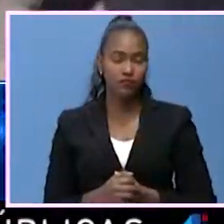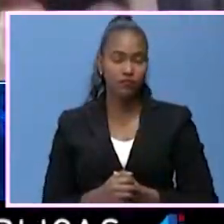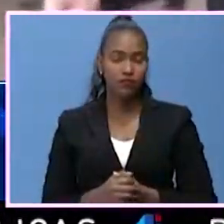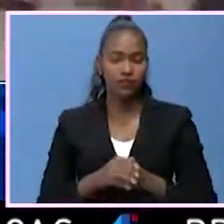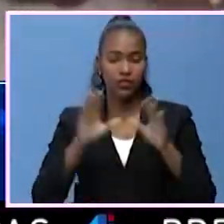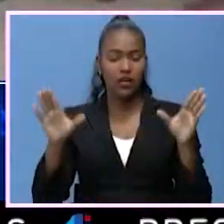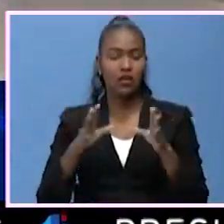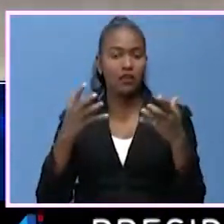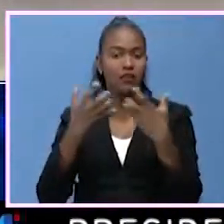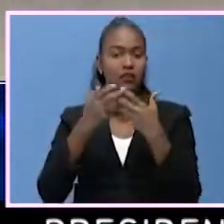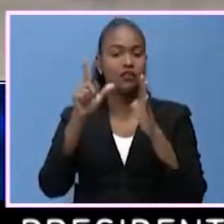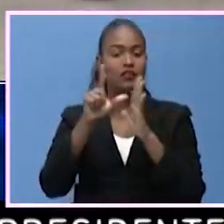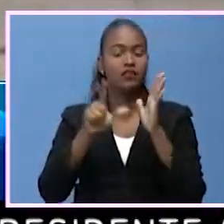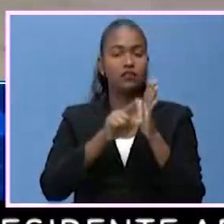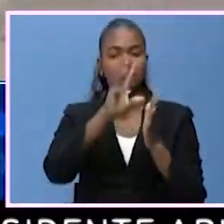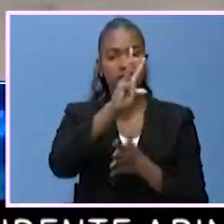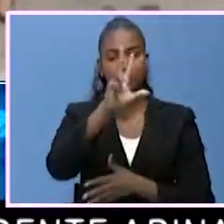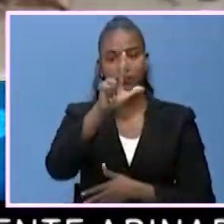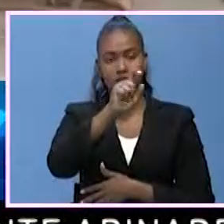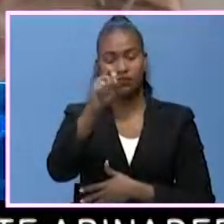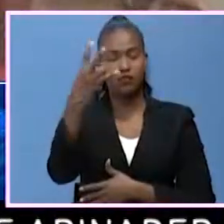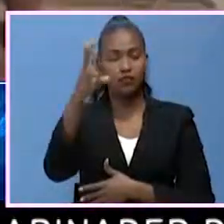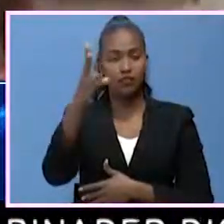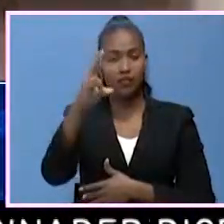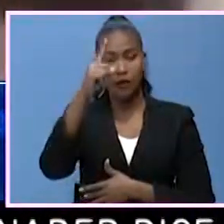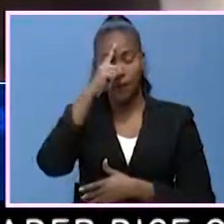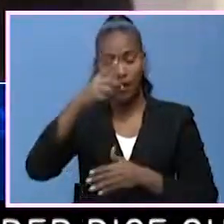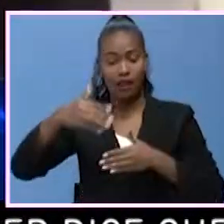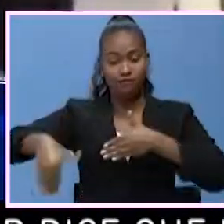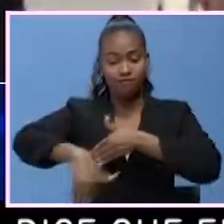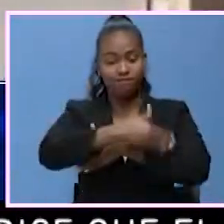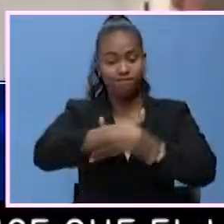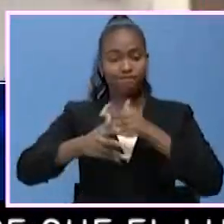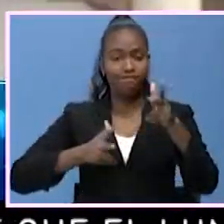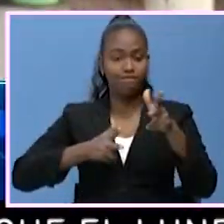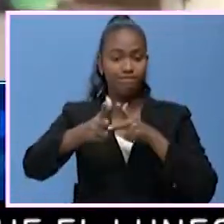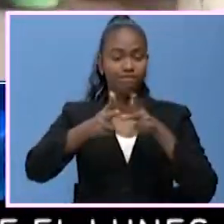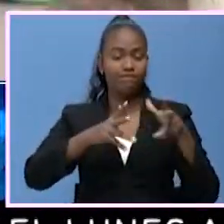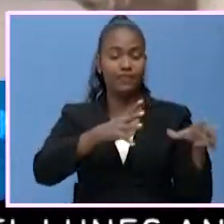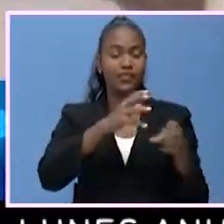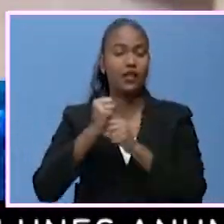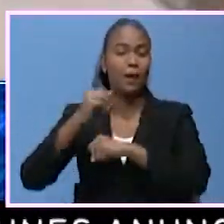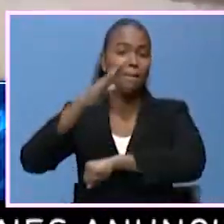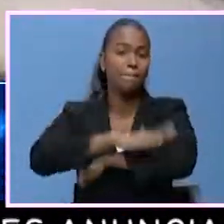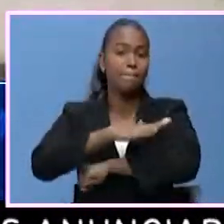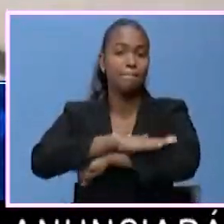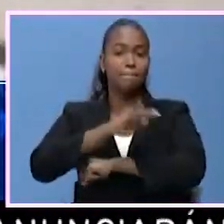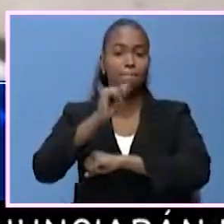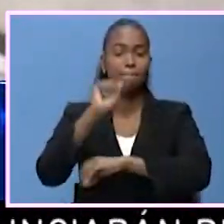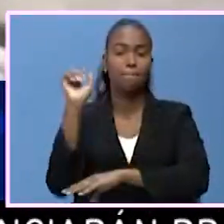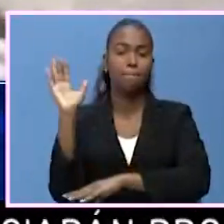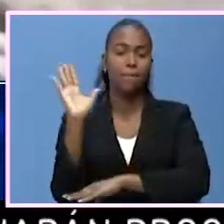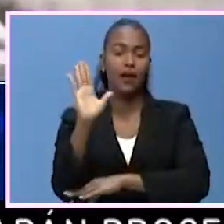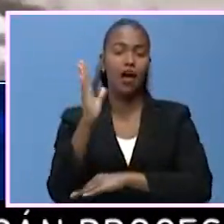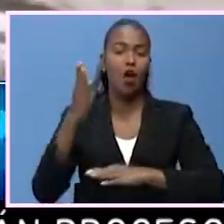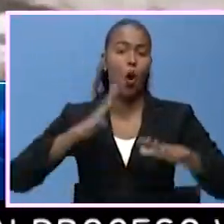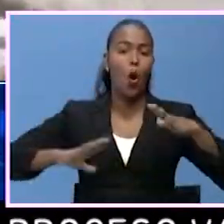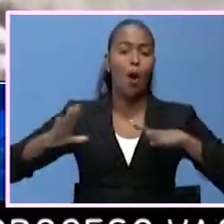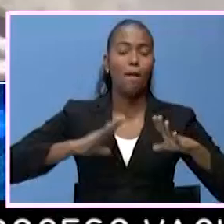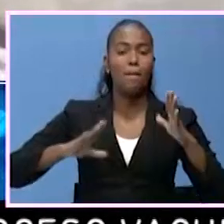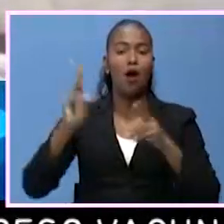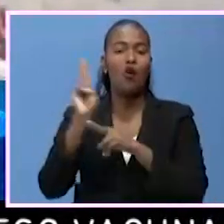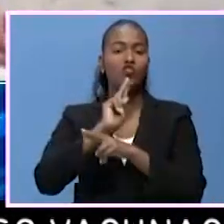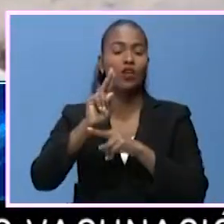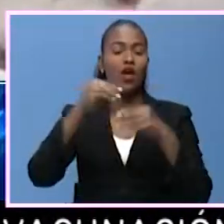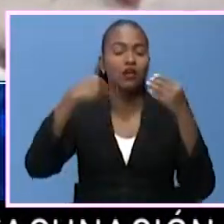Actuando conforme a la ley 63-17 sobre tránsito, retiraron mesas y exhibidores de ropas usadas que